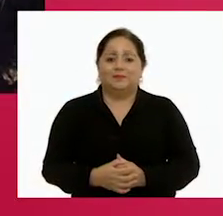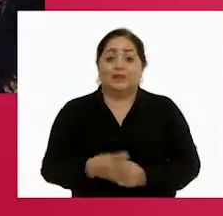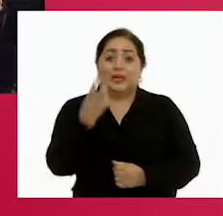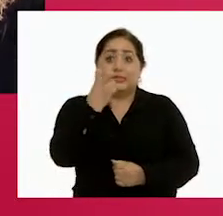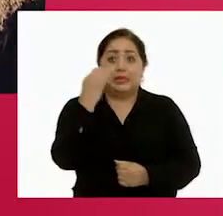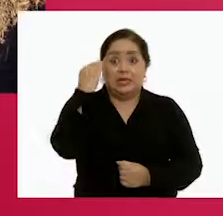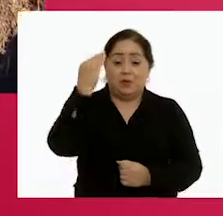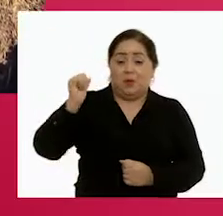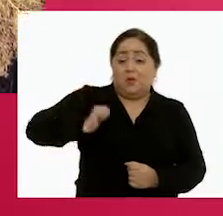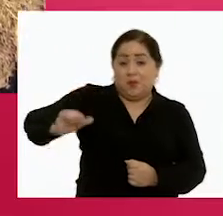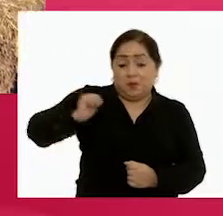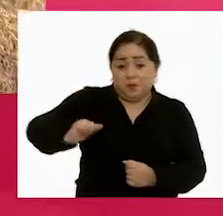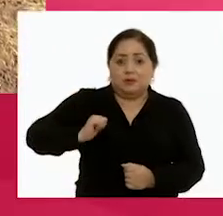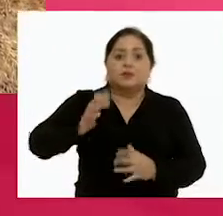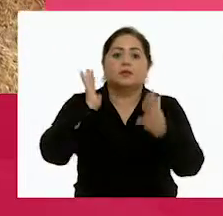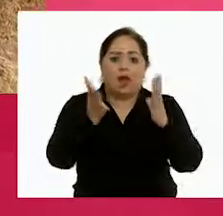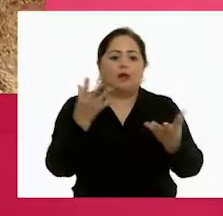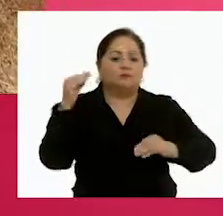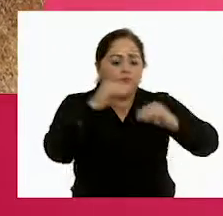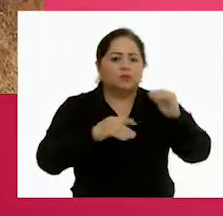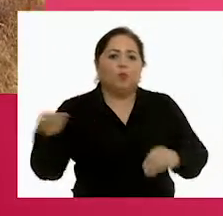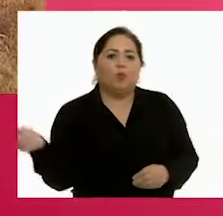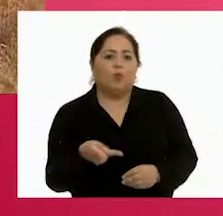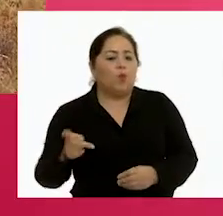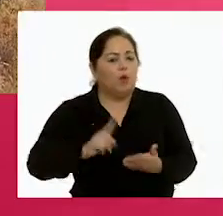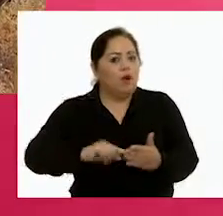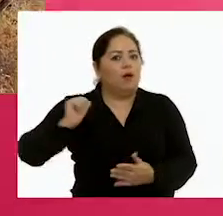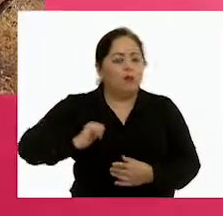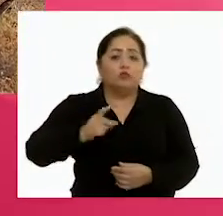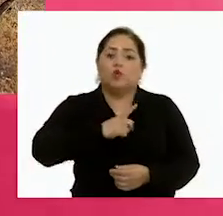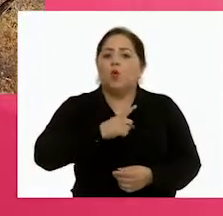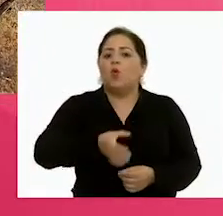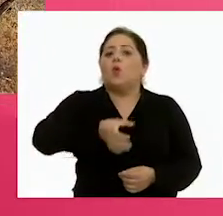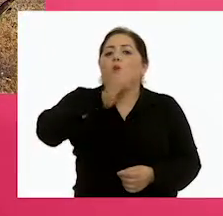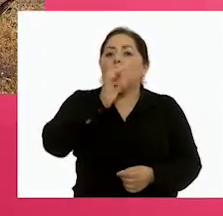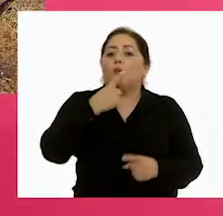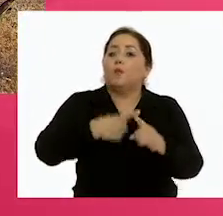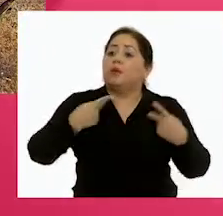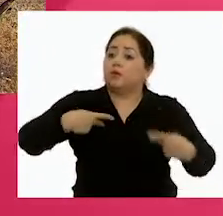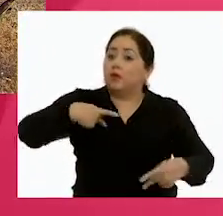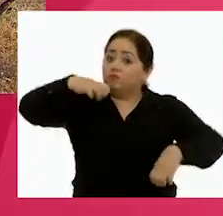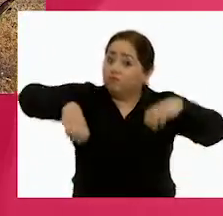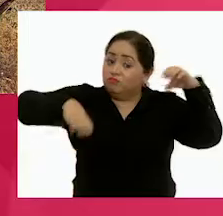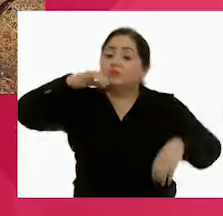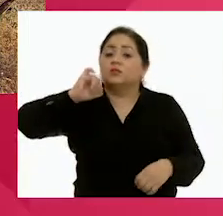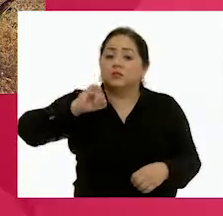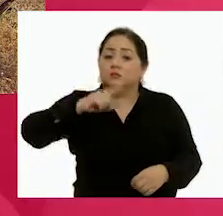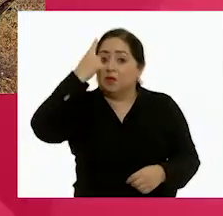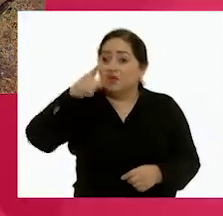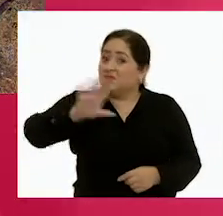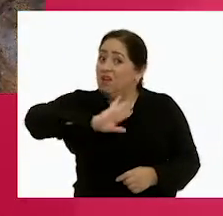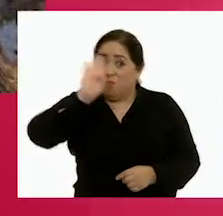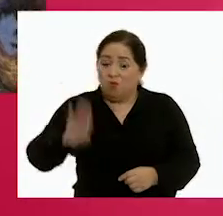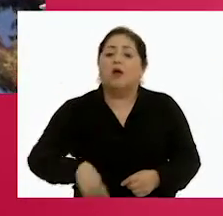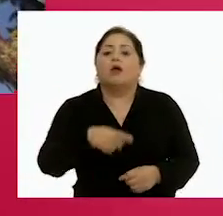Desde épocas prehispánicas ya se elaboraba el pulque, solo bebida por personas mayores que iban a ser